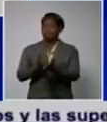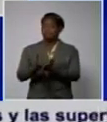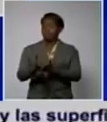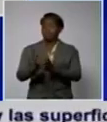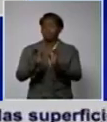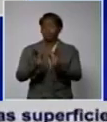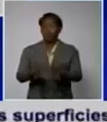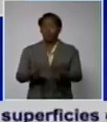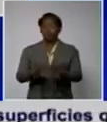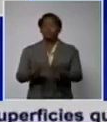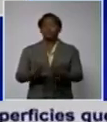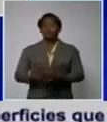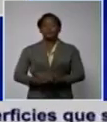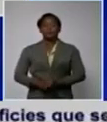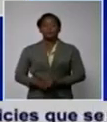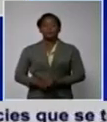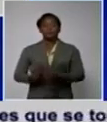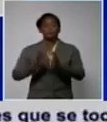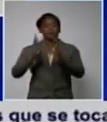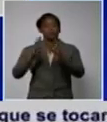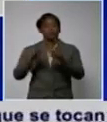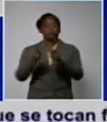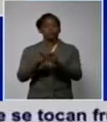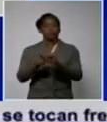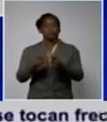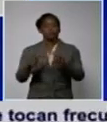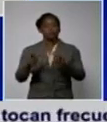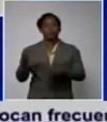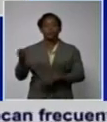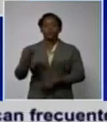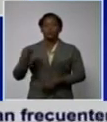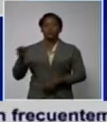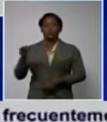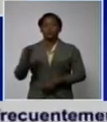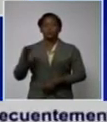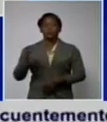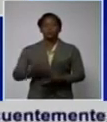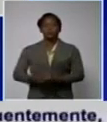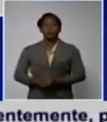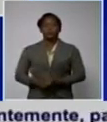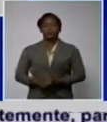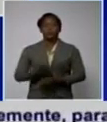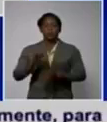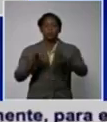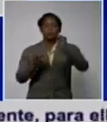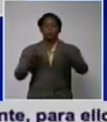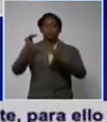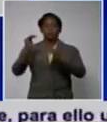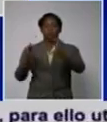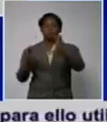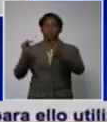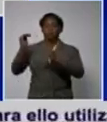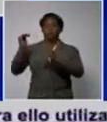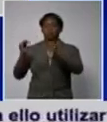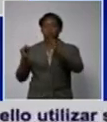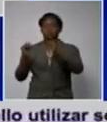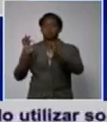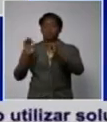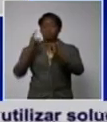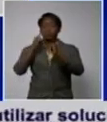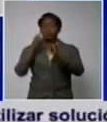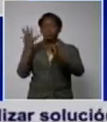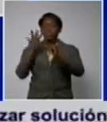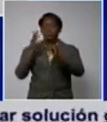aportando el mayor número de municipios con las tasas de incidencia más elevadas, que